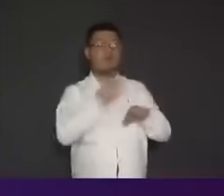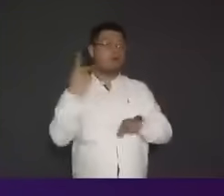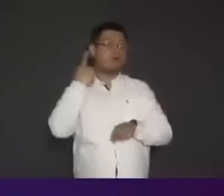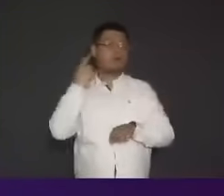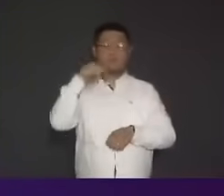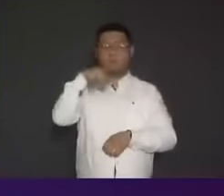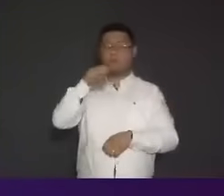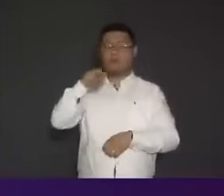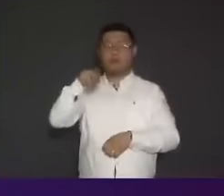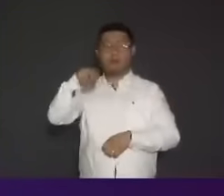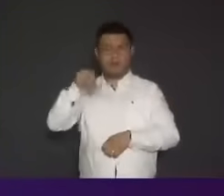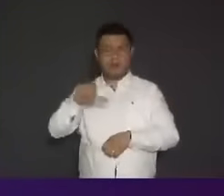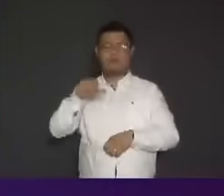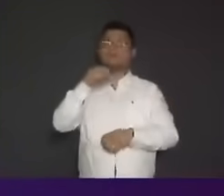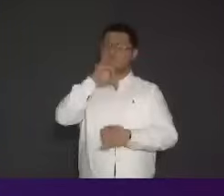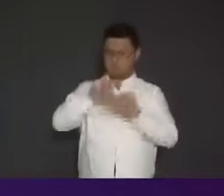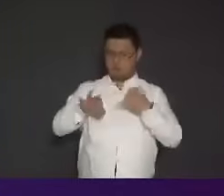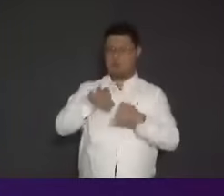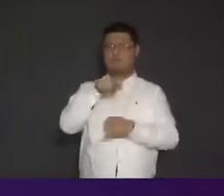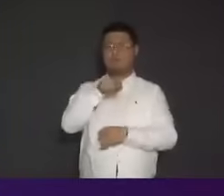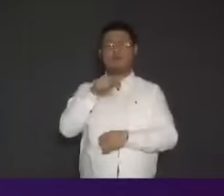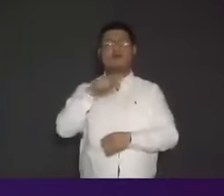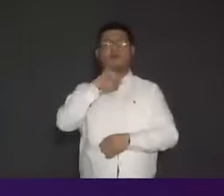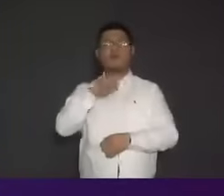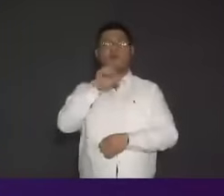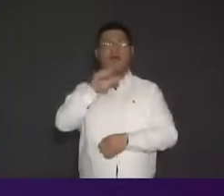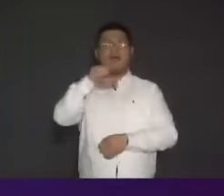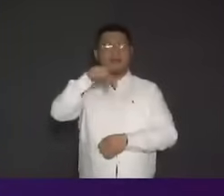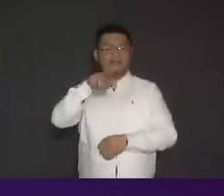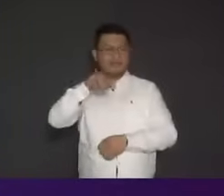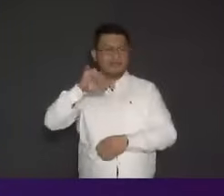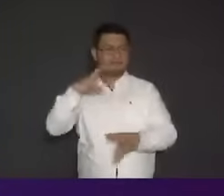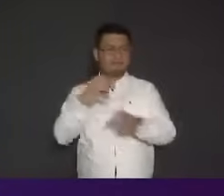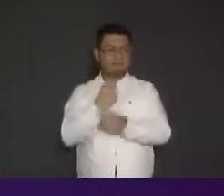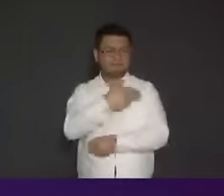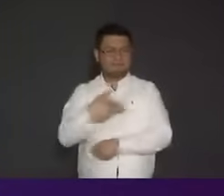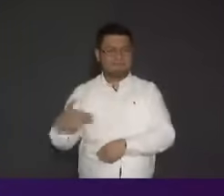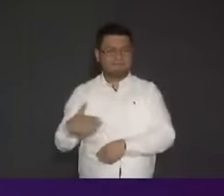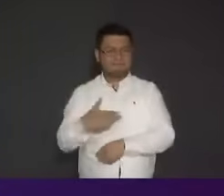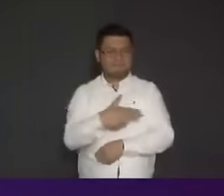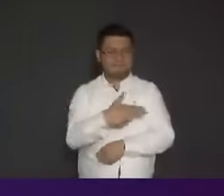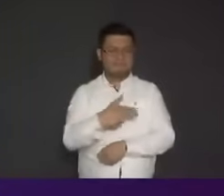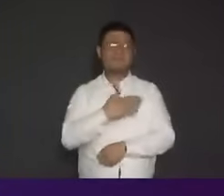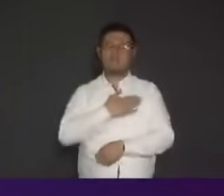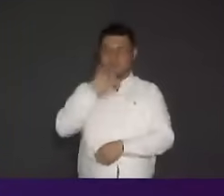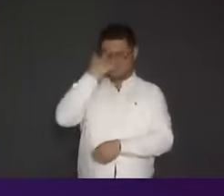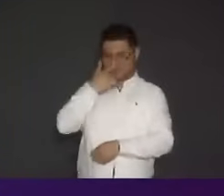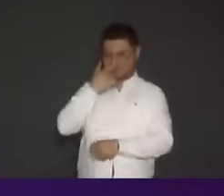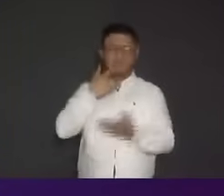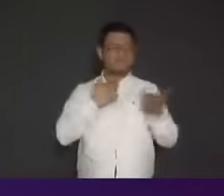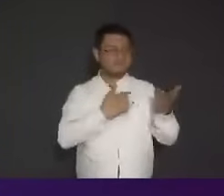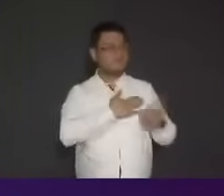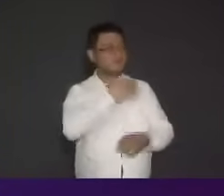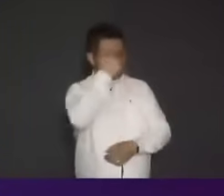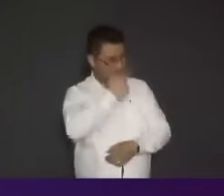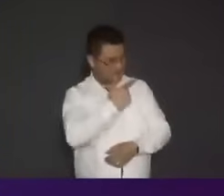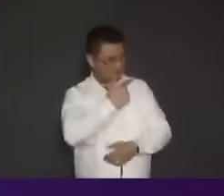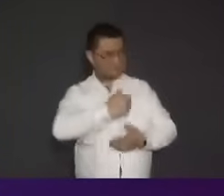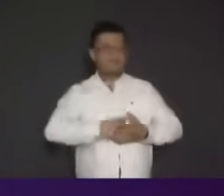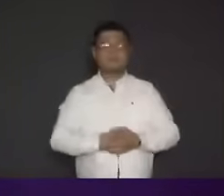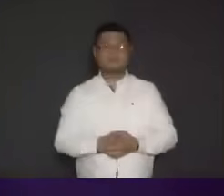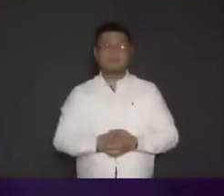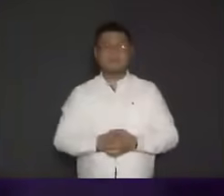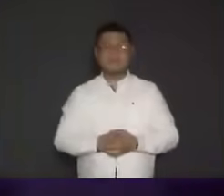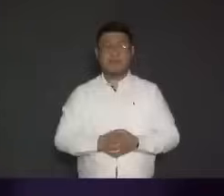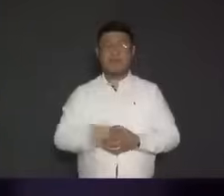Verde Ecologista de México y Partido del Trabajo, a Joaquín Jesús Díaz Mena. Buenas noches. Buenas noches. Hoy buscamos, como todas